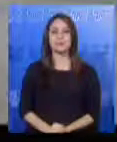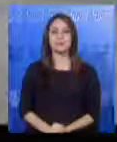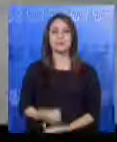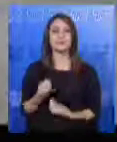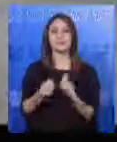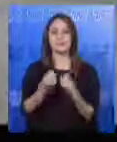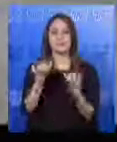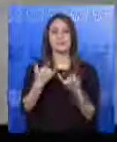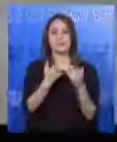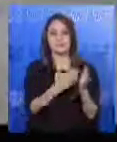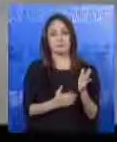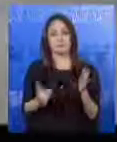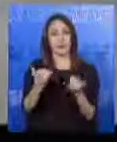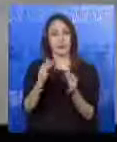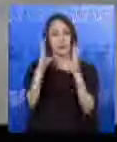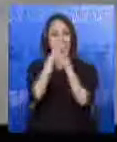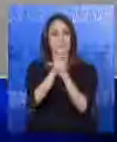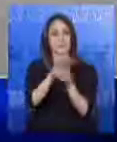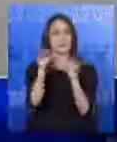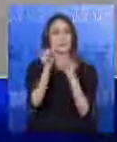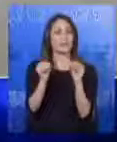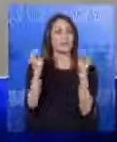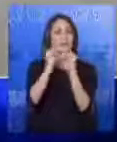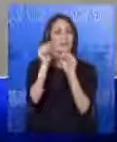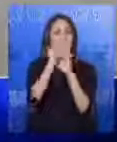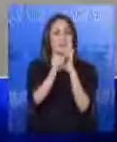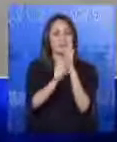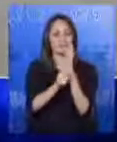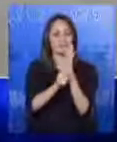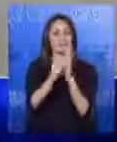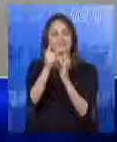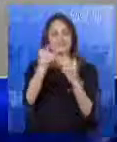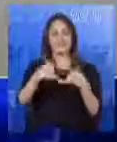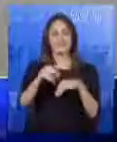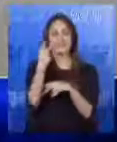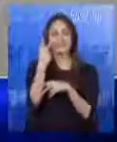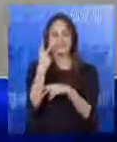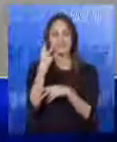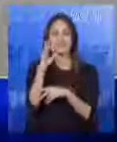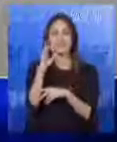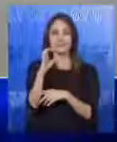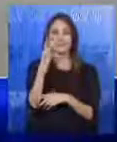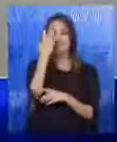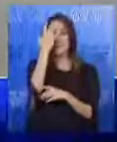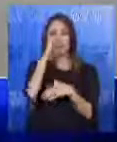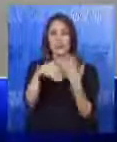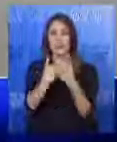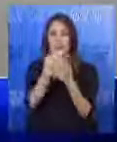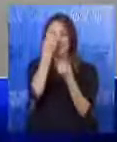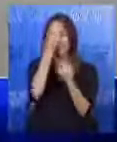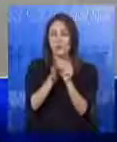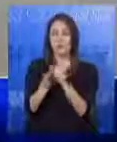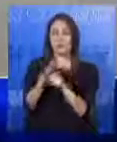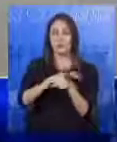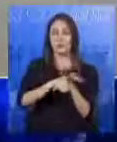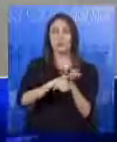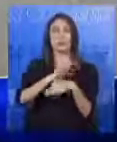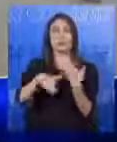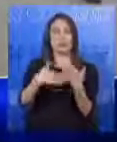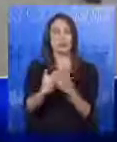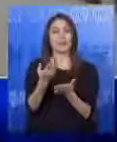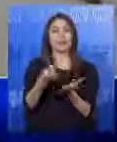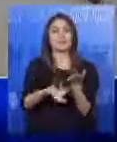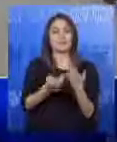que tendremos en la tercera emisión de El Noticiero. Estén pendientes de nuestras emisiones porque les tendremos la información completa de todo lo que